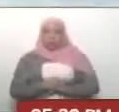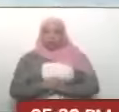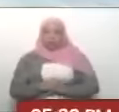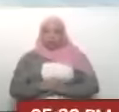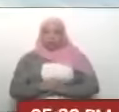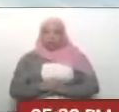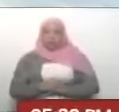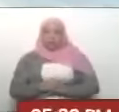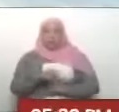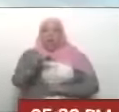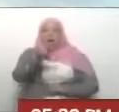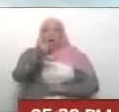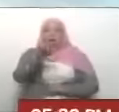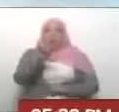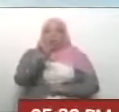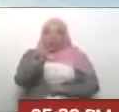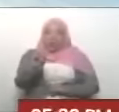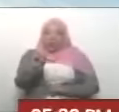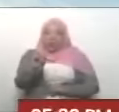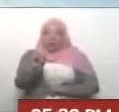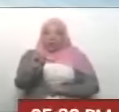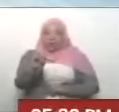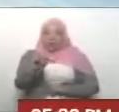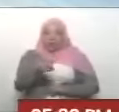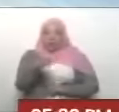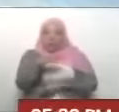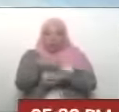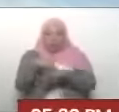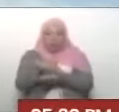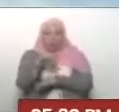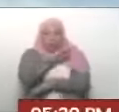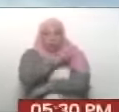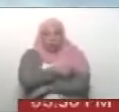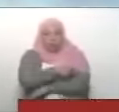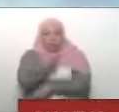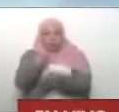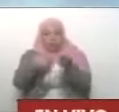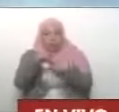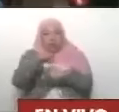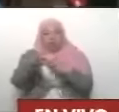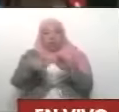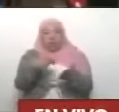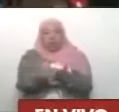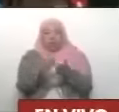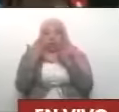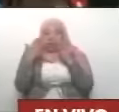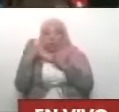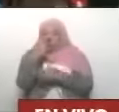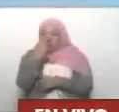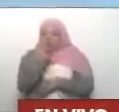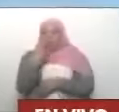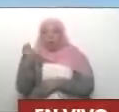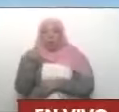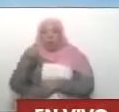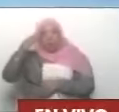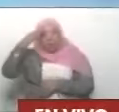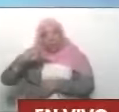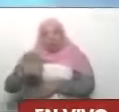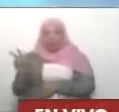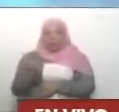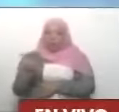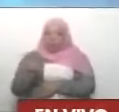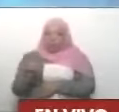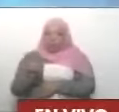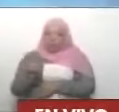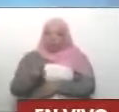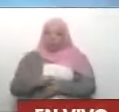Mencionar a Luis Villegas como ministro del Poder Popular para el Comercio Nacional, lo invitado de la Juventud Militar Venezolana,